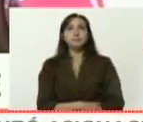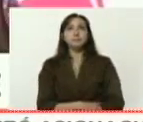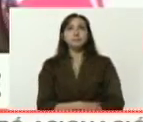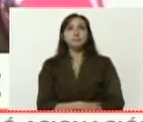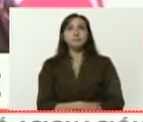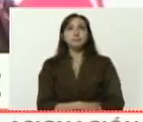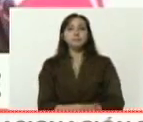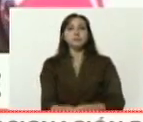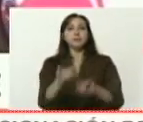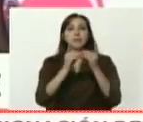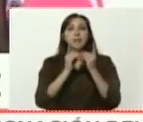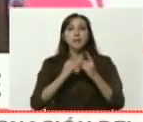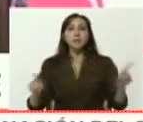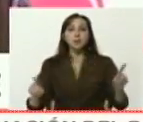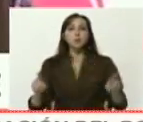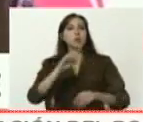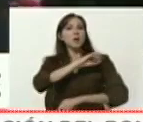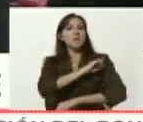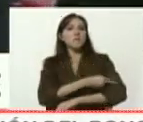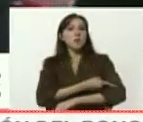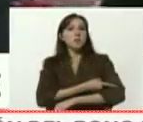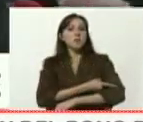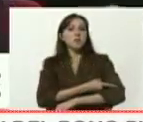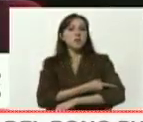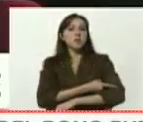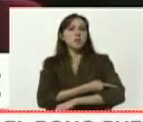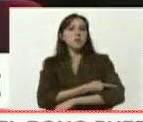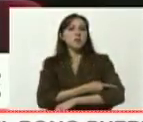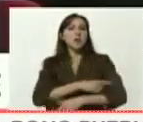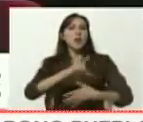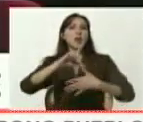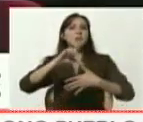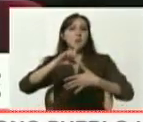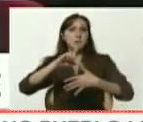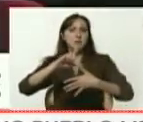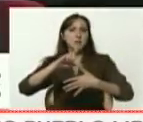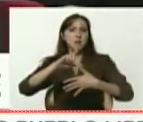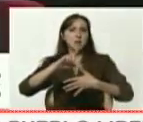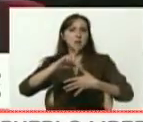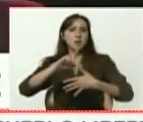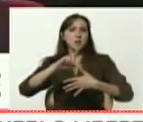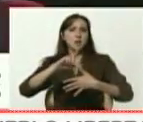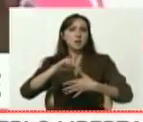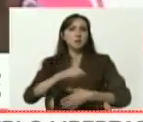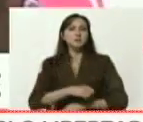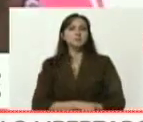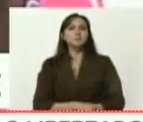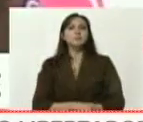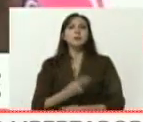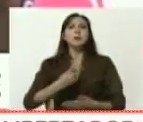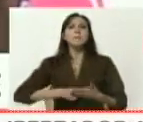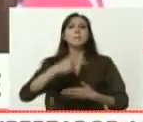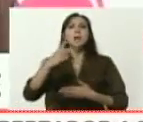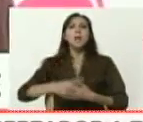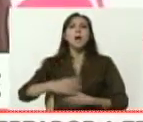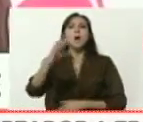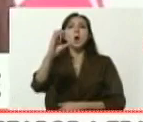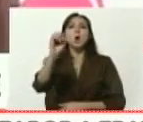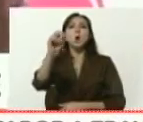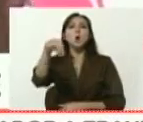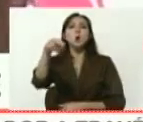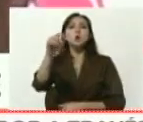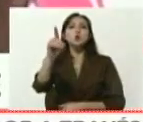dictaduras tomaban fuerza en Latinoamérica. El plan Cóndor inoculaba agentes